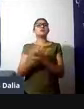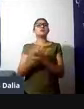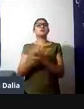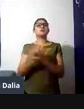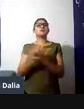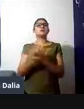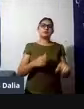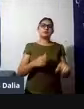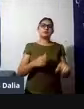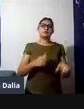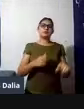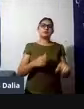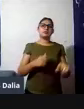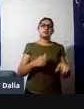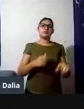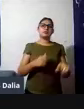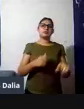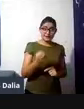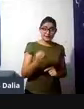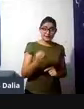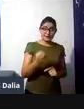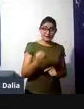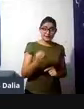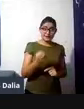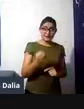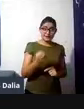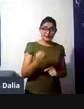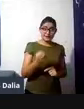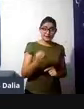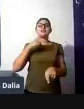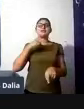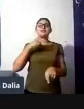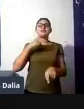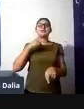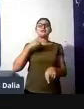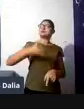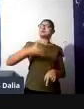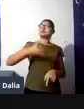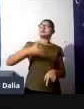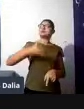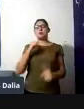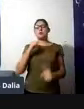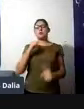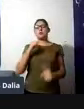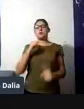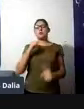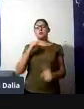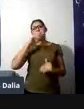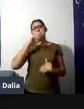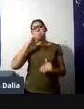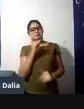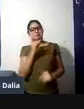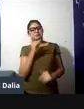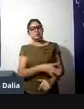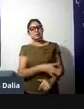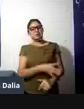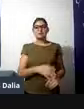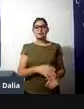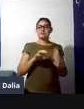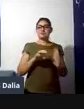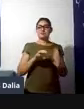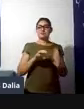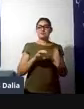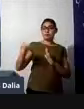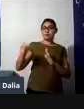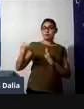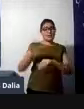hermanos para sentirse superiores al otro. Este es un estilo de crianza. Si tu estilo de crianza es de rivalidad, pues obviamente tus hijos van a ser rivales